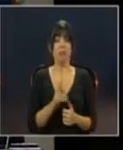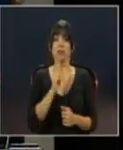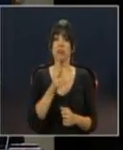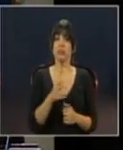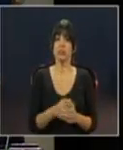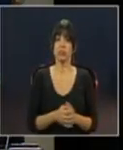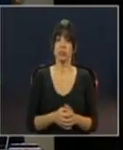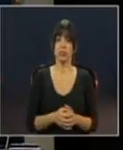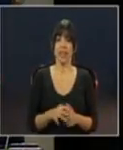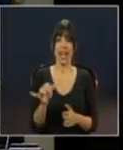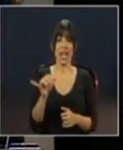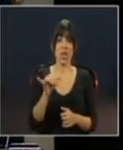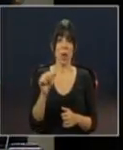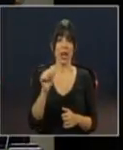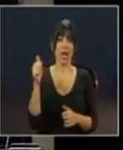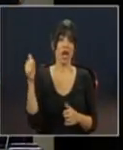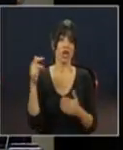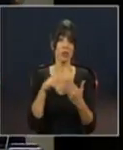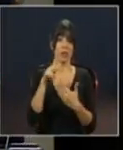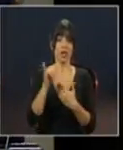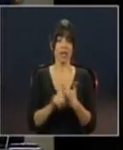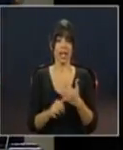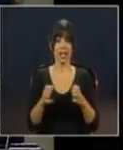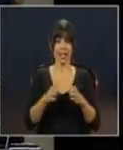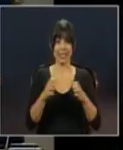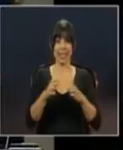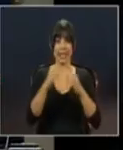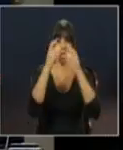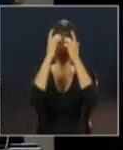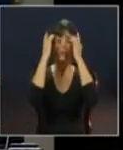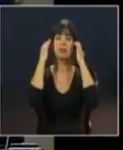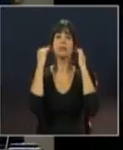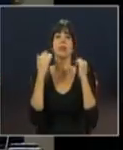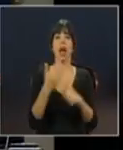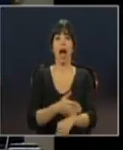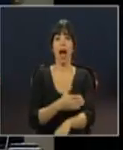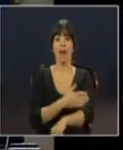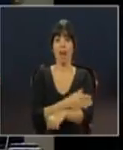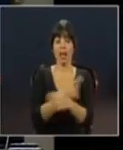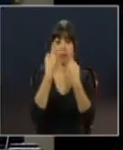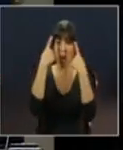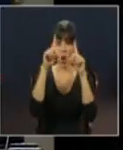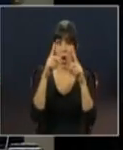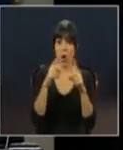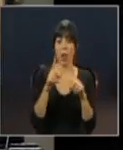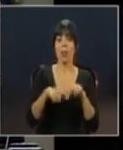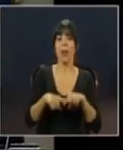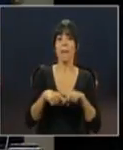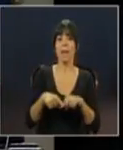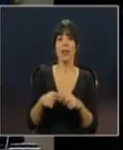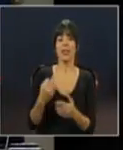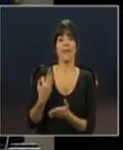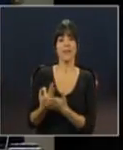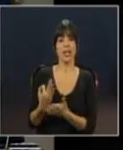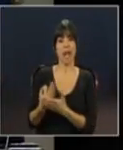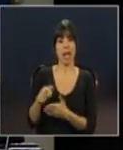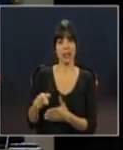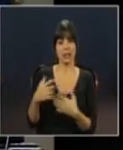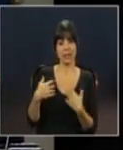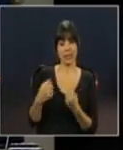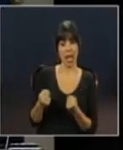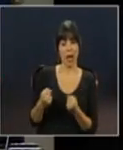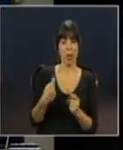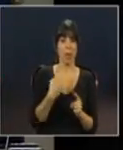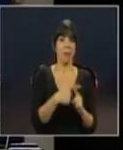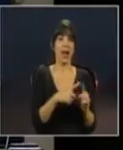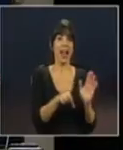Ciertamente, al igual que los demás proyectos estratégicos, su avance y concreción dependen de la salud de las finanzas y la adopción de leyes como la del